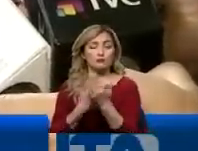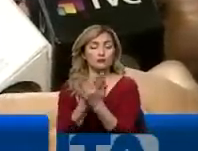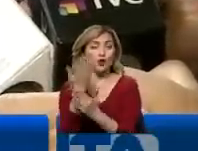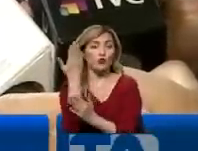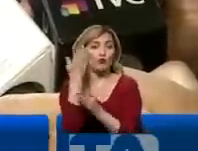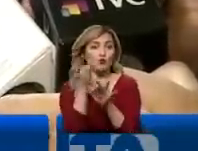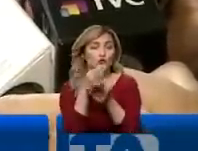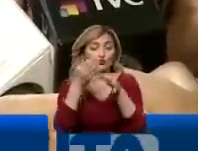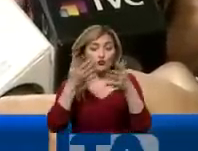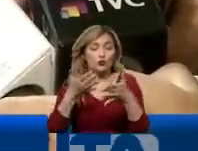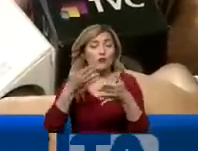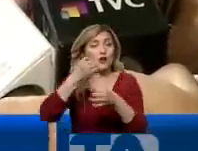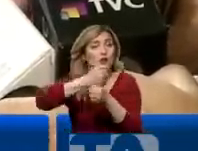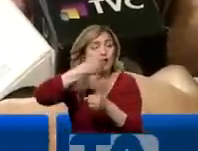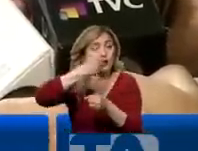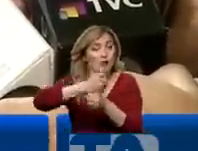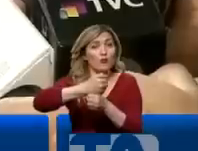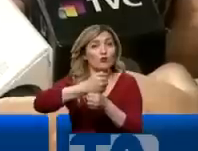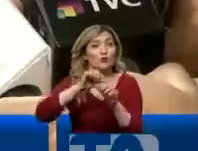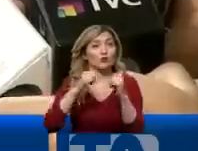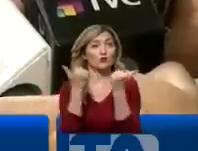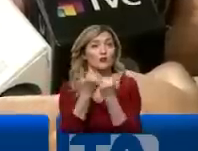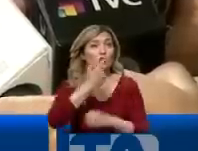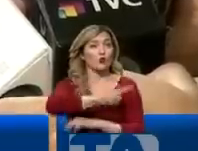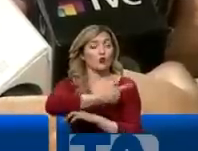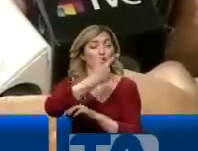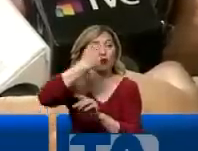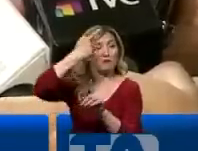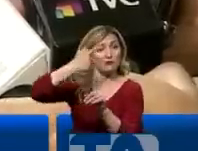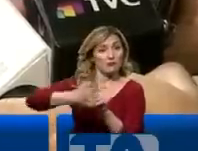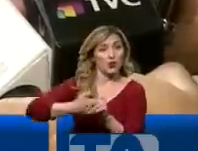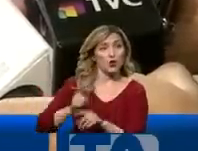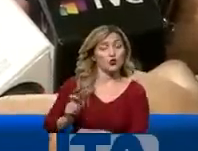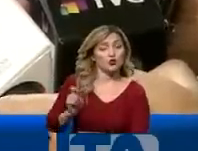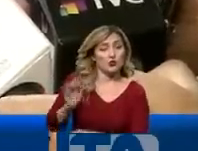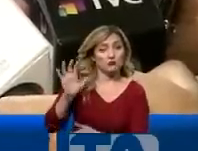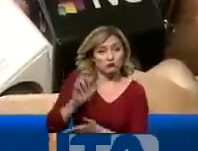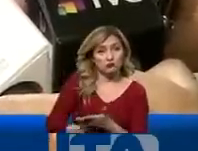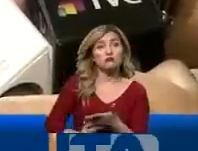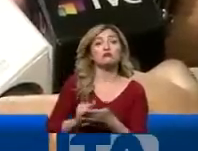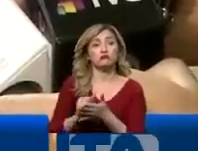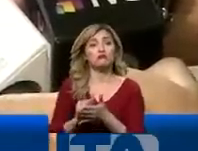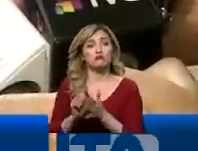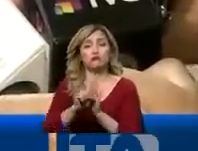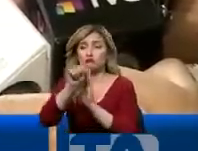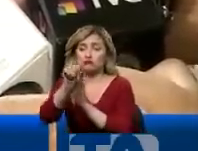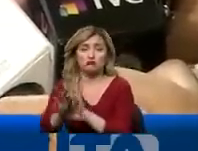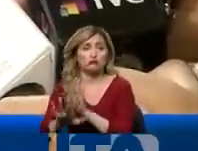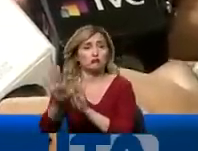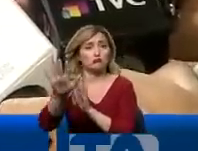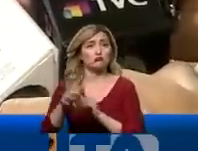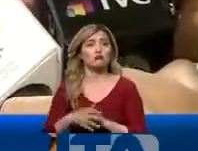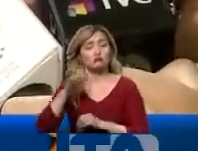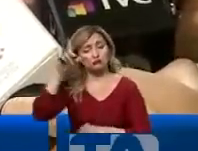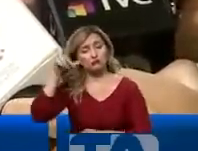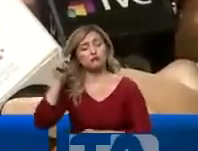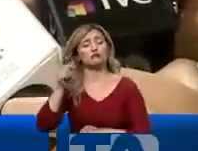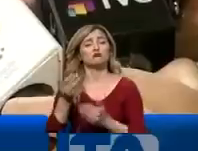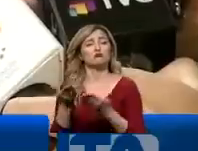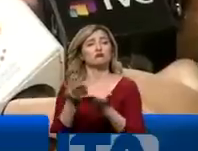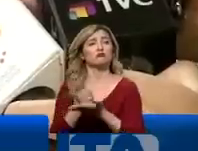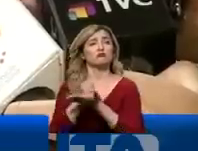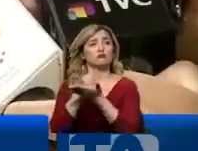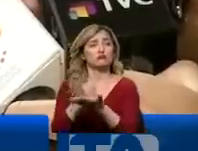funcionarios que trabajamos en la Asamblea también aportemos con un día al mes de nuestro sueldo hacia la posibilidad de que esto sirva